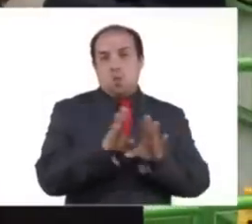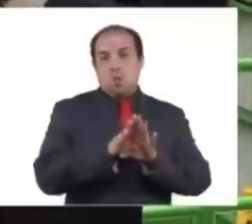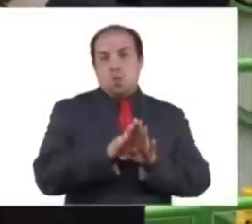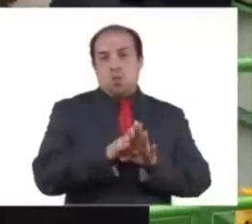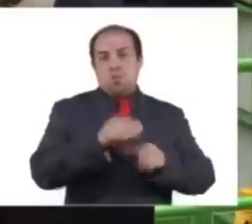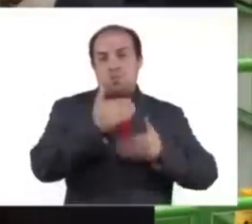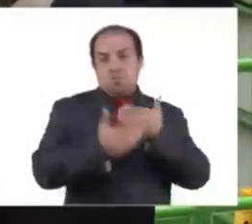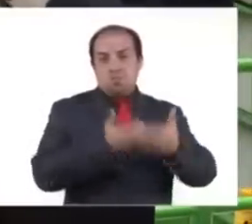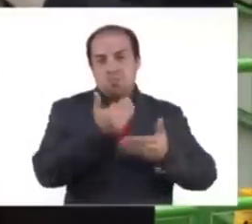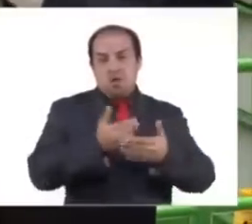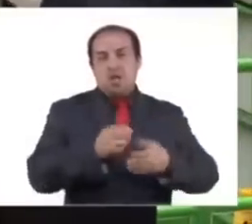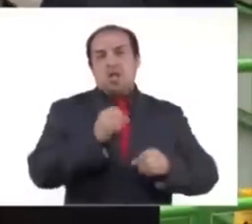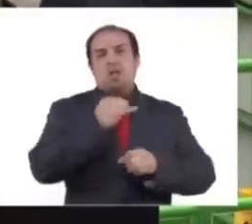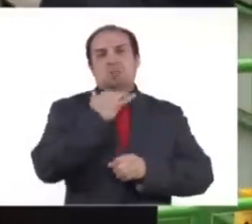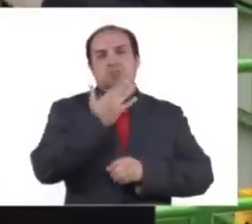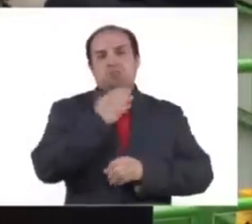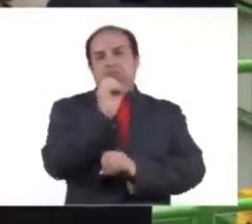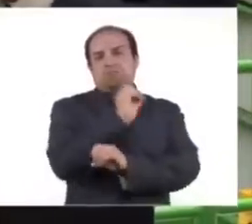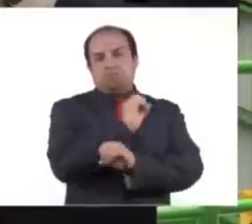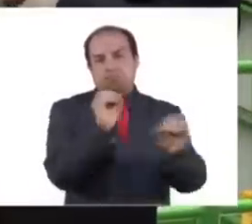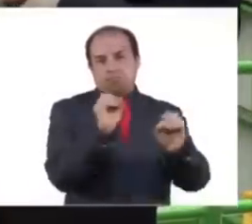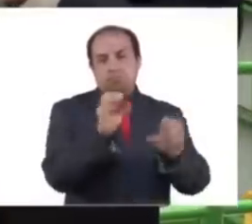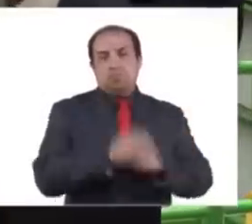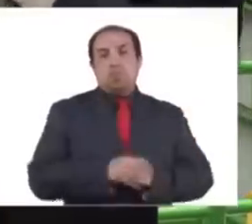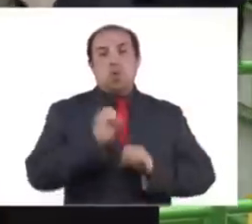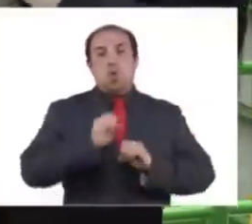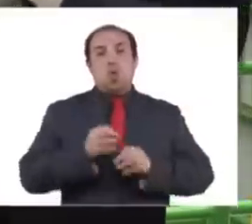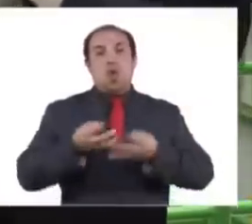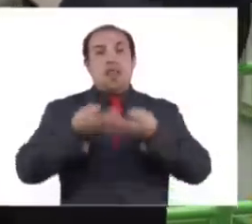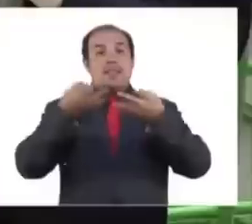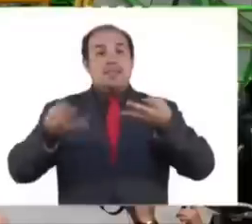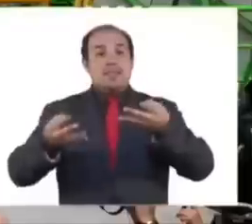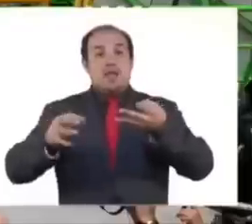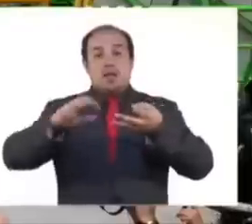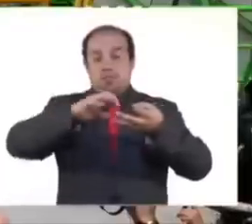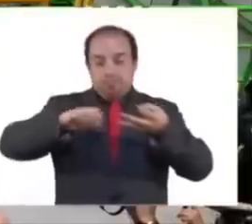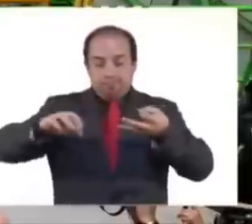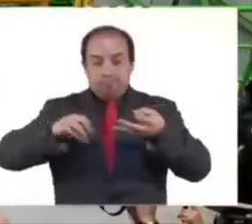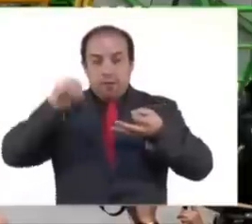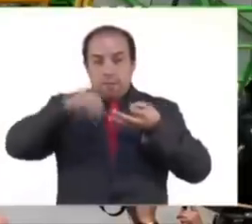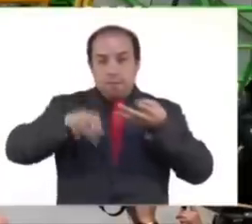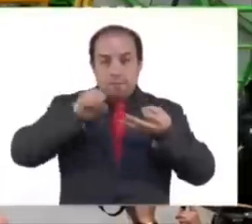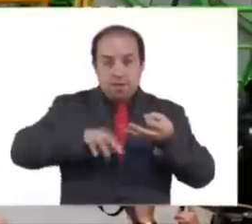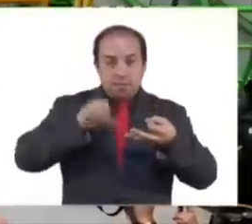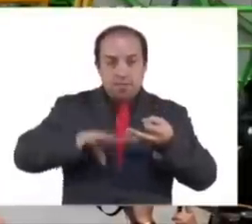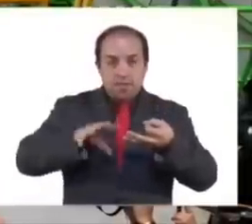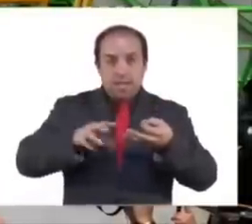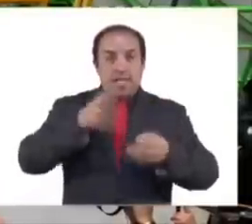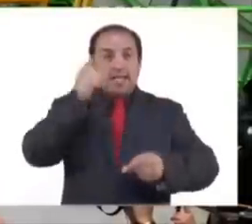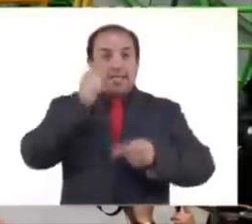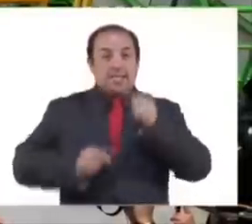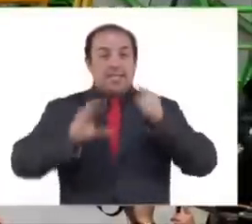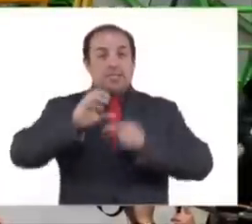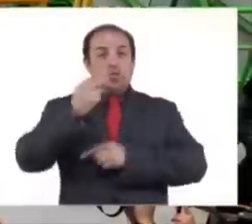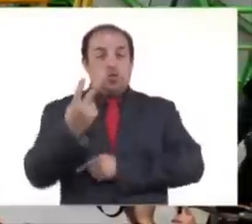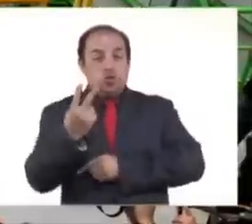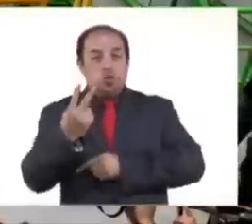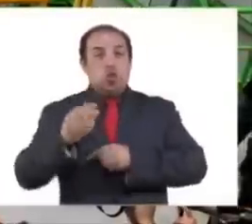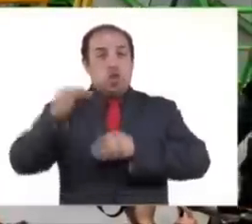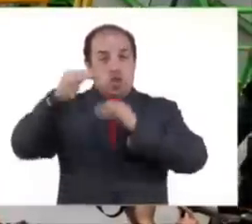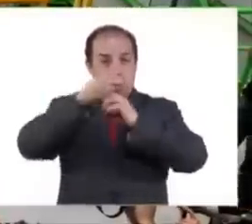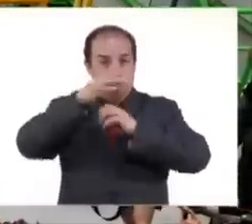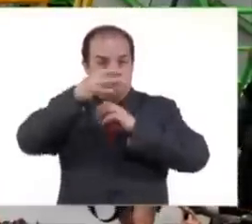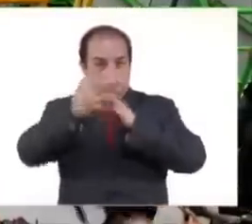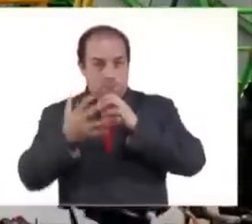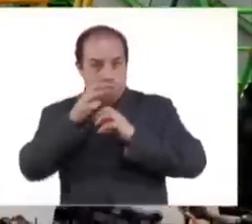y si lo metemos al suelo como mejorador de suelos, entonces lo estamos secuestrando y estamos quitando CO2 de la atmósfera. Y ese